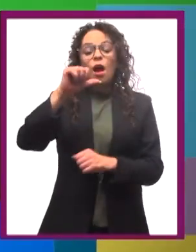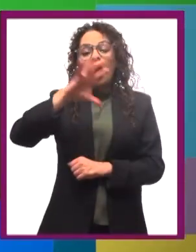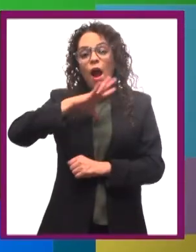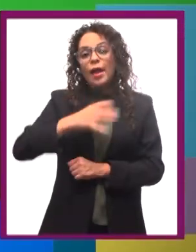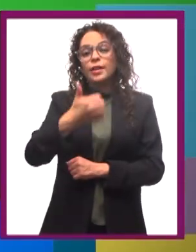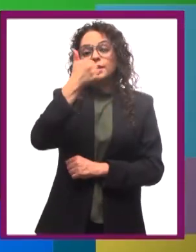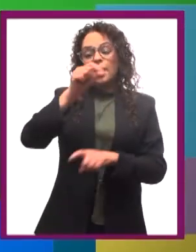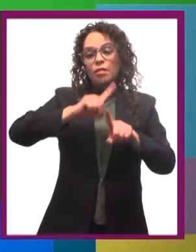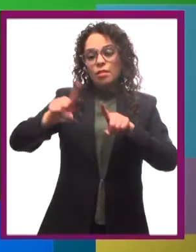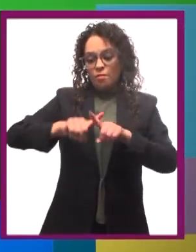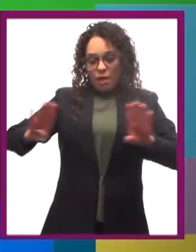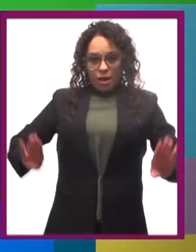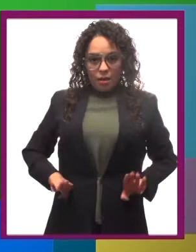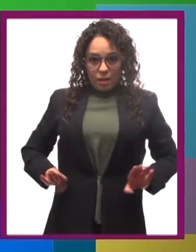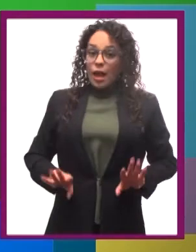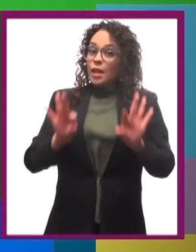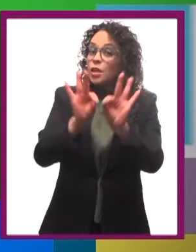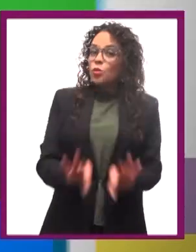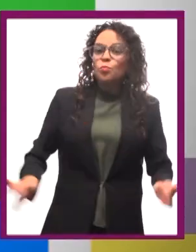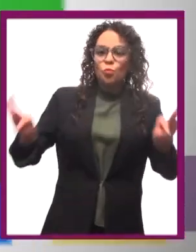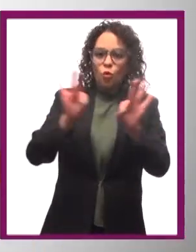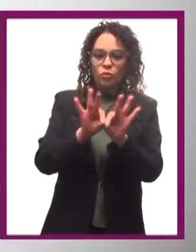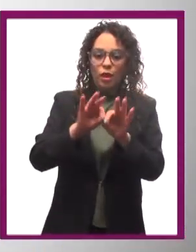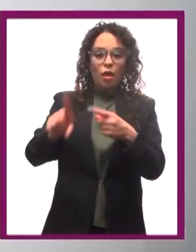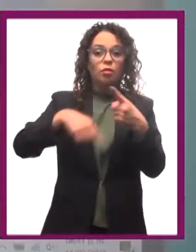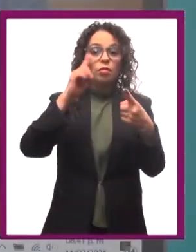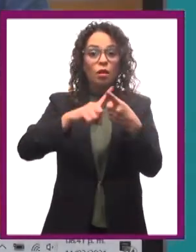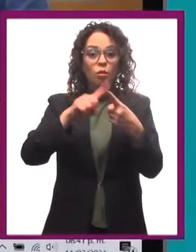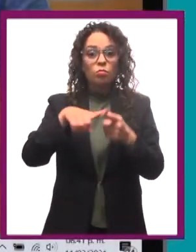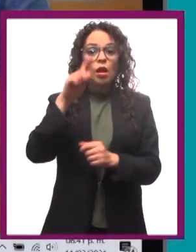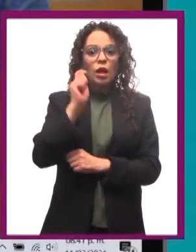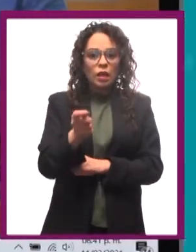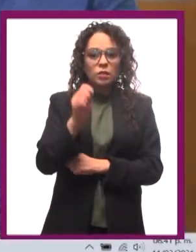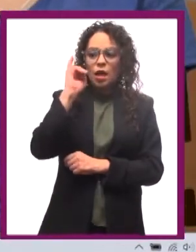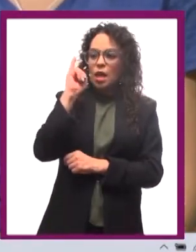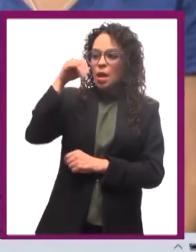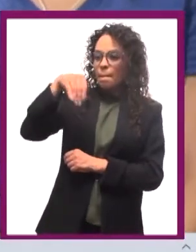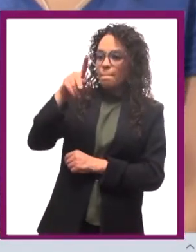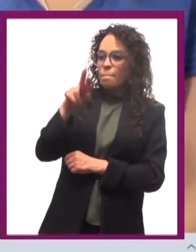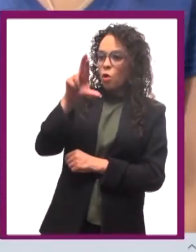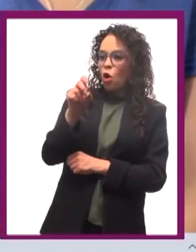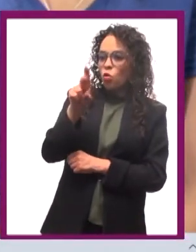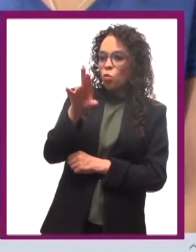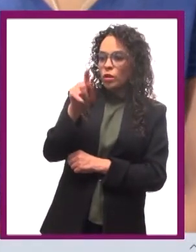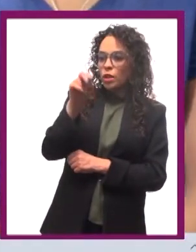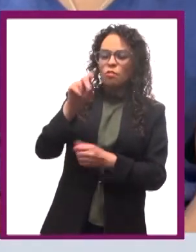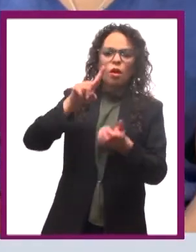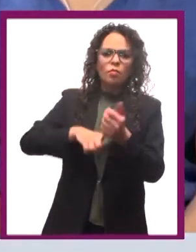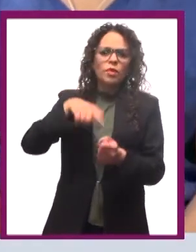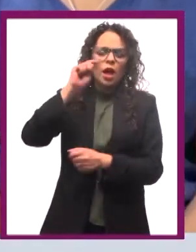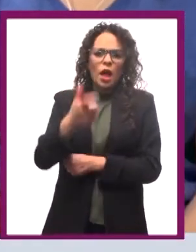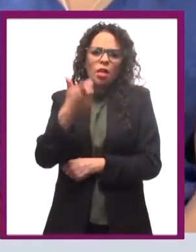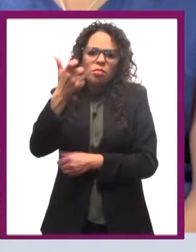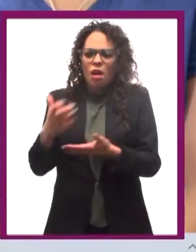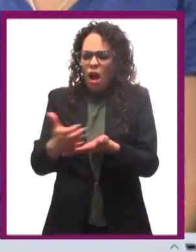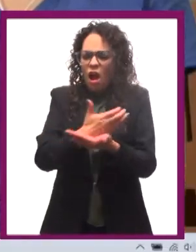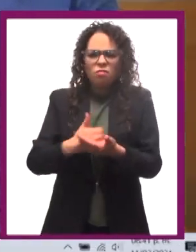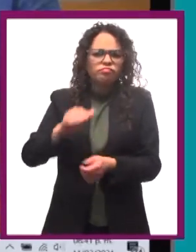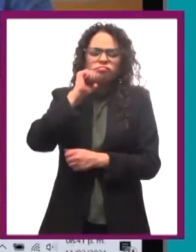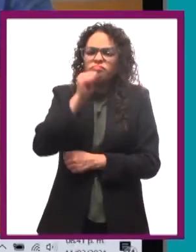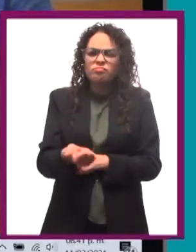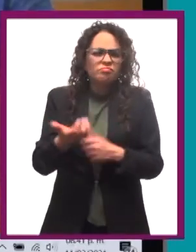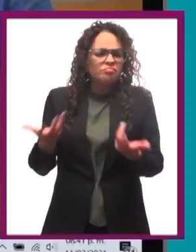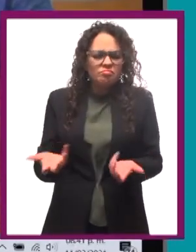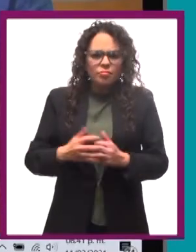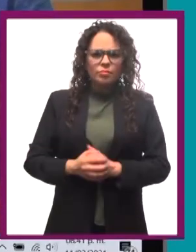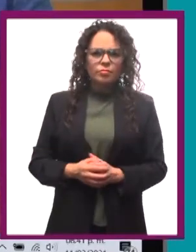juego posee 6 características fundamentales y una de ellas es que es improductivo, es decir, que no produce riqueza